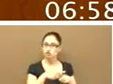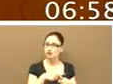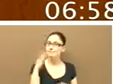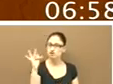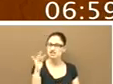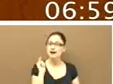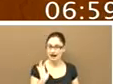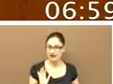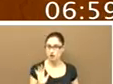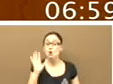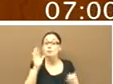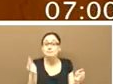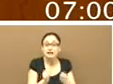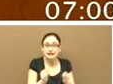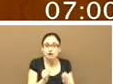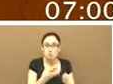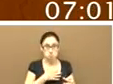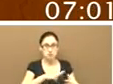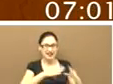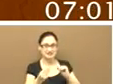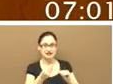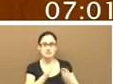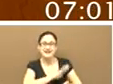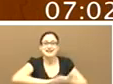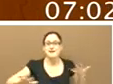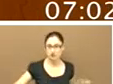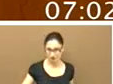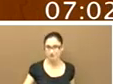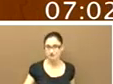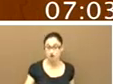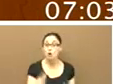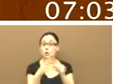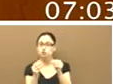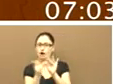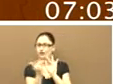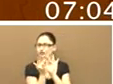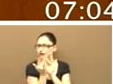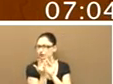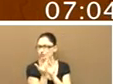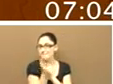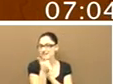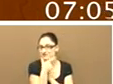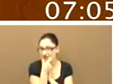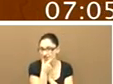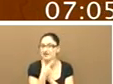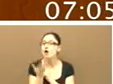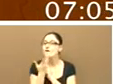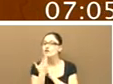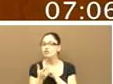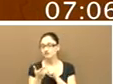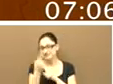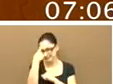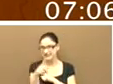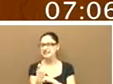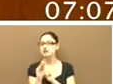estructura le permite afrontar cambios a más velocidad y su contacto con el cliente le hace detectar más fácilmente sus necesidades y